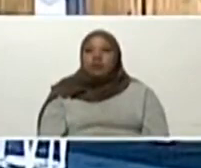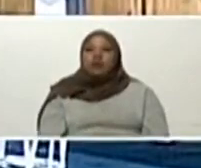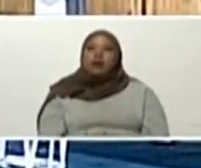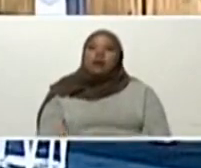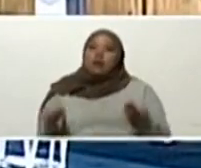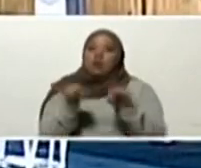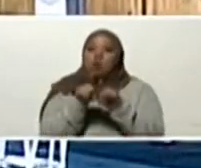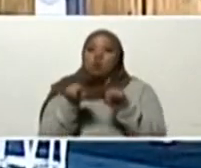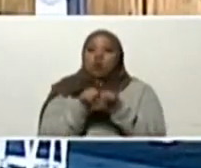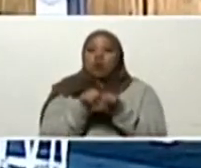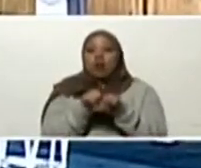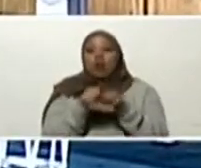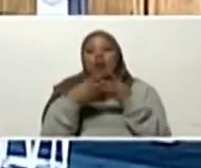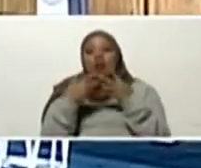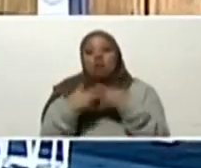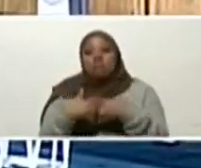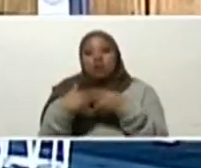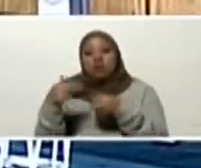Igualmente, La Colonia Petrolera,